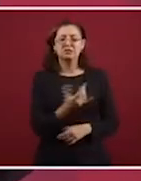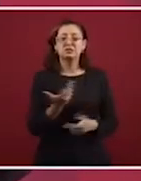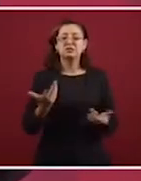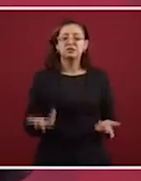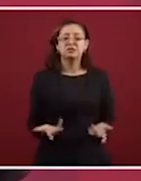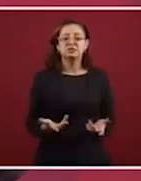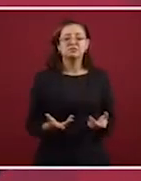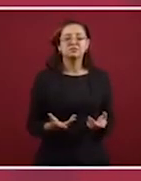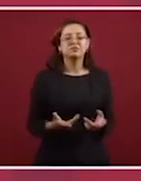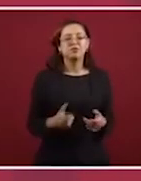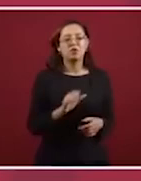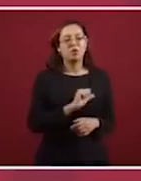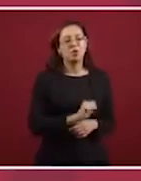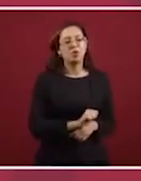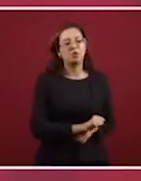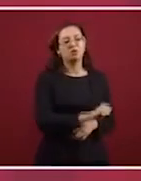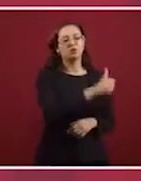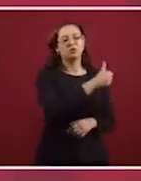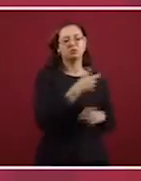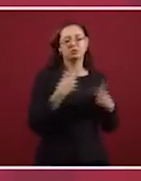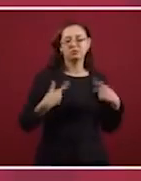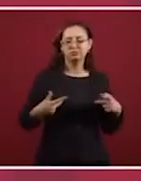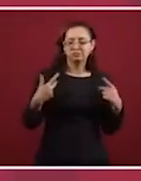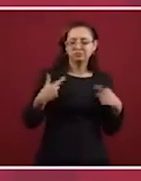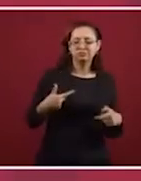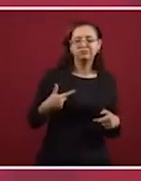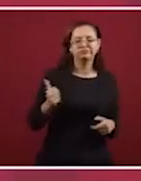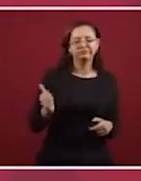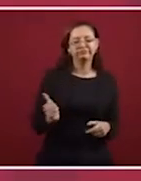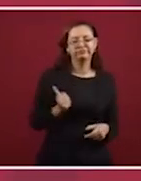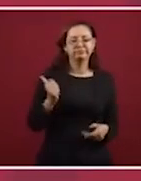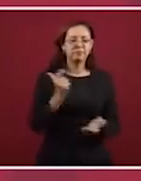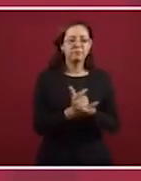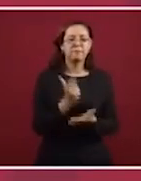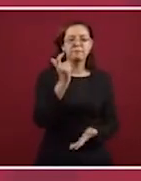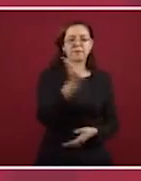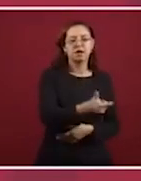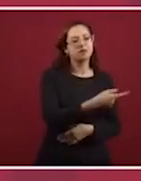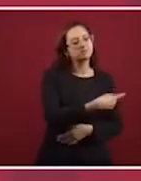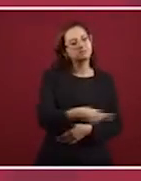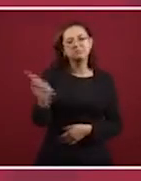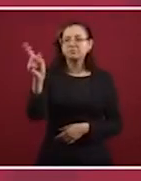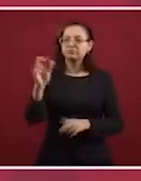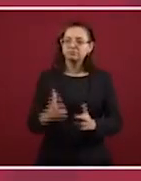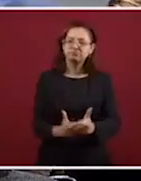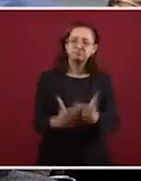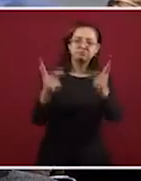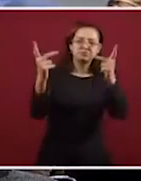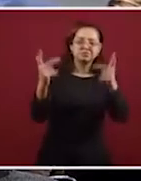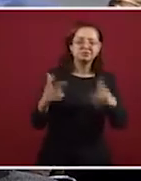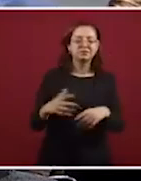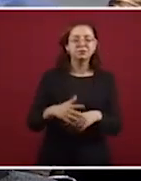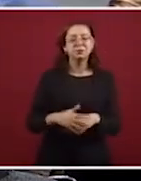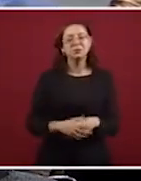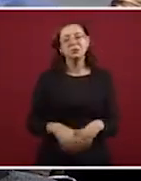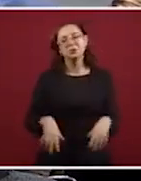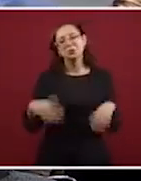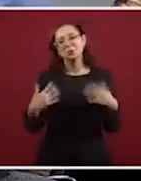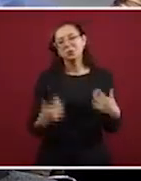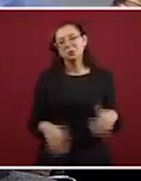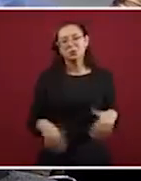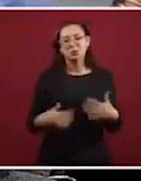ya no tienen y eso es lo que espero que se logré